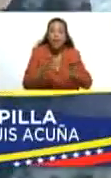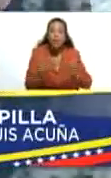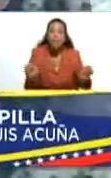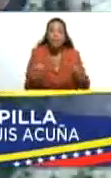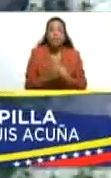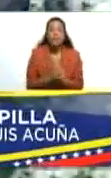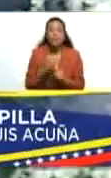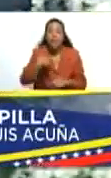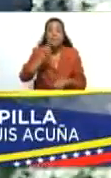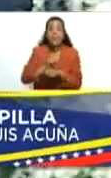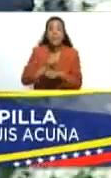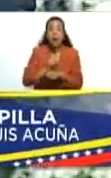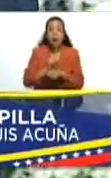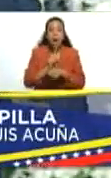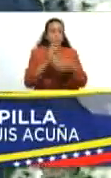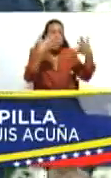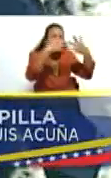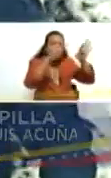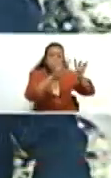Estuvo en la primera línea